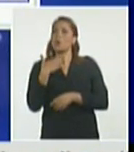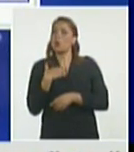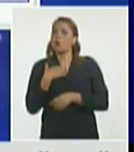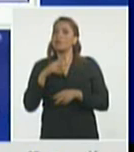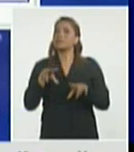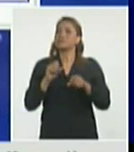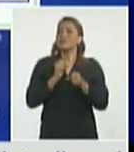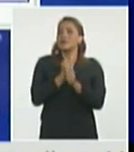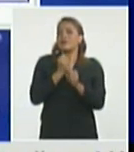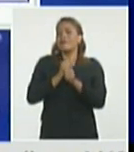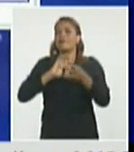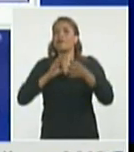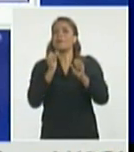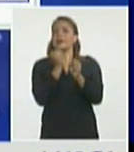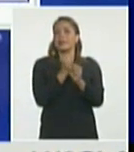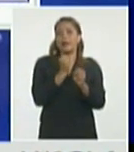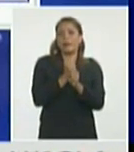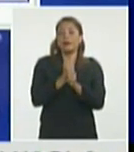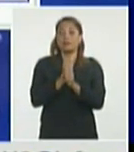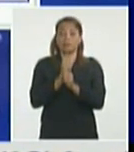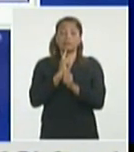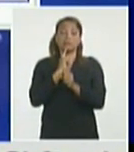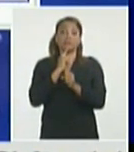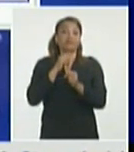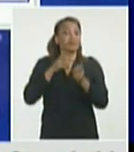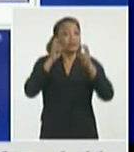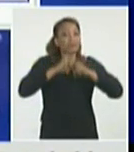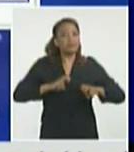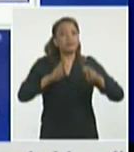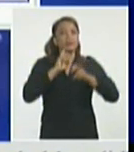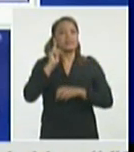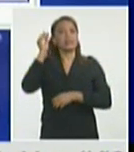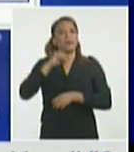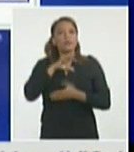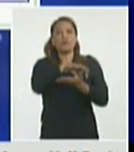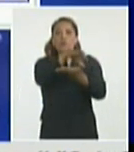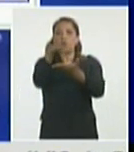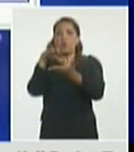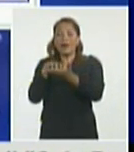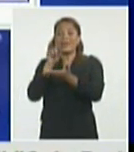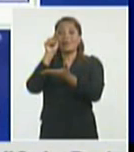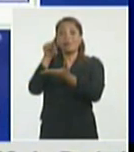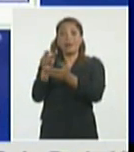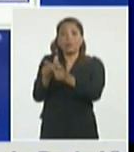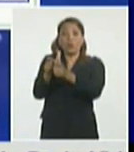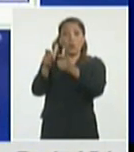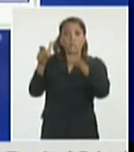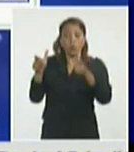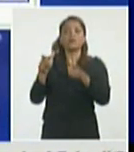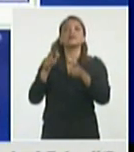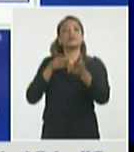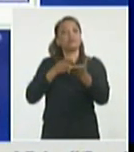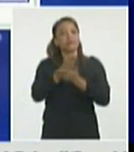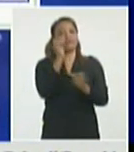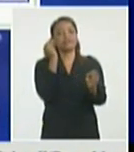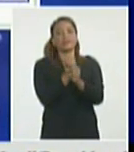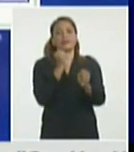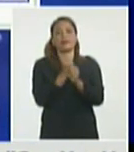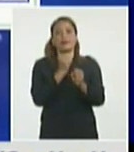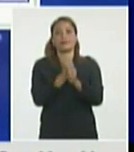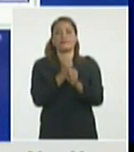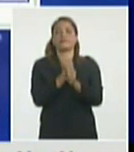nos permite identificar lo que ya se conoce, los lugares donde tenemos las mayores incidencias y, como es natural,